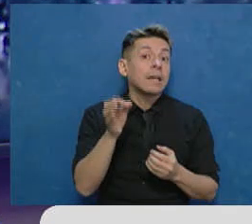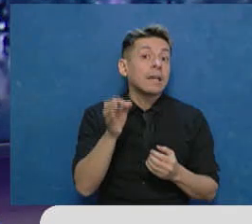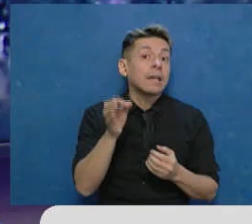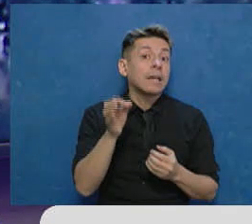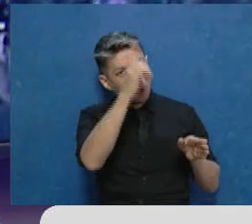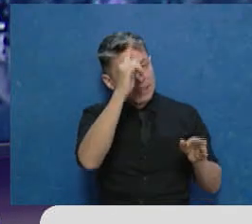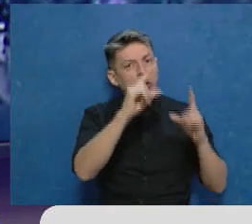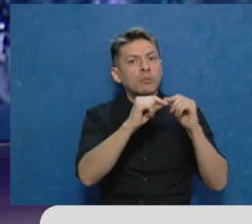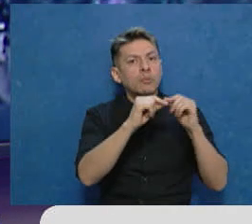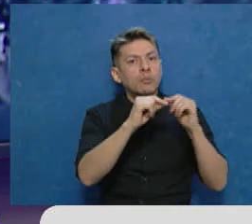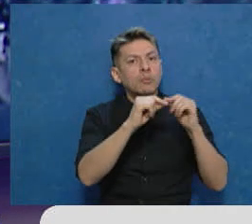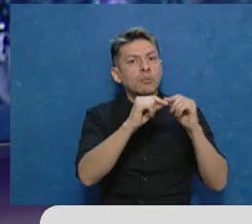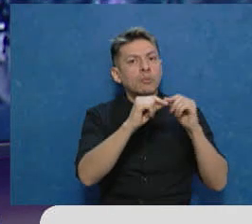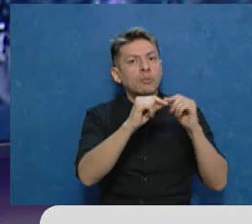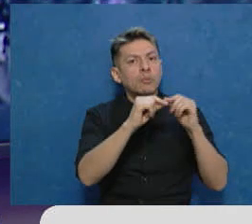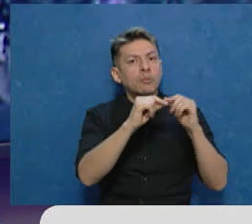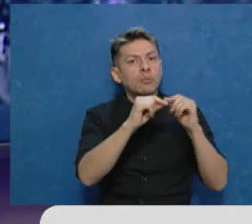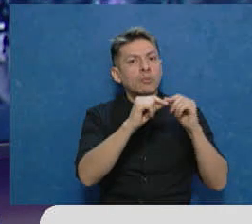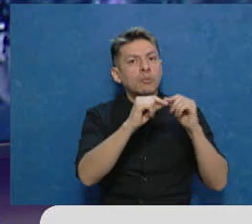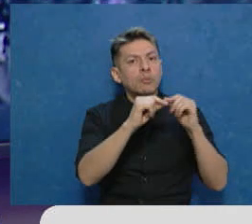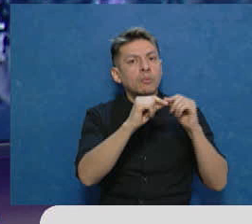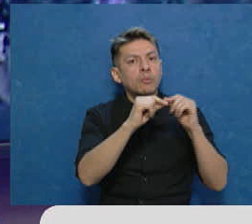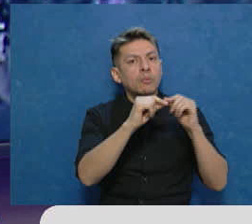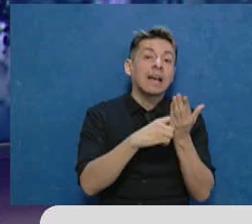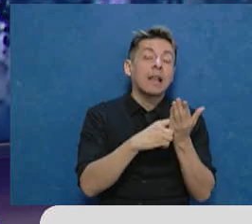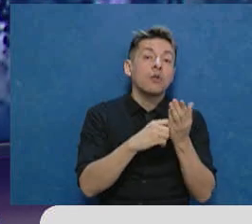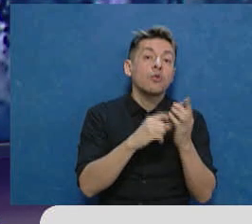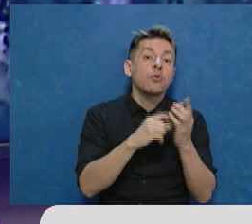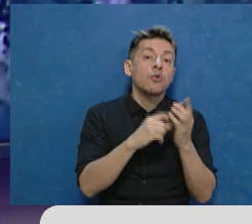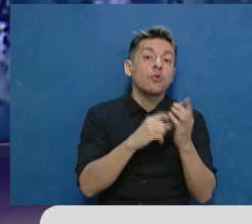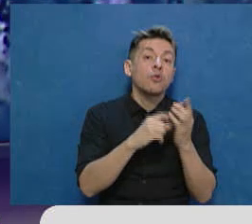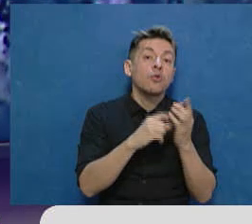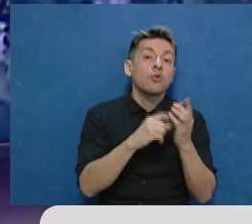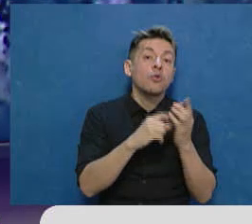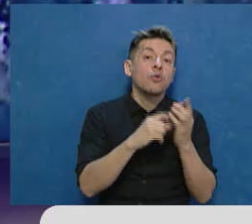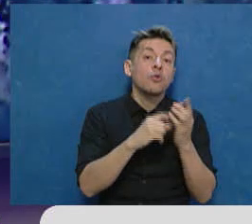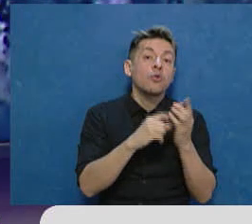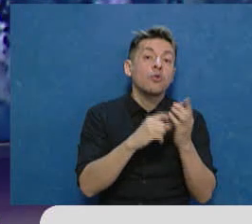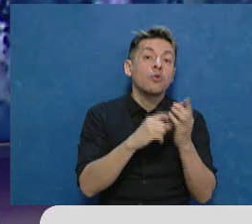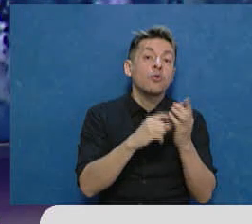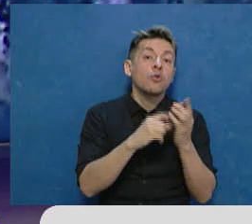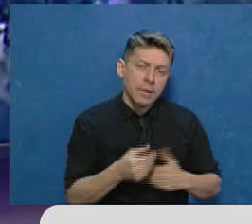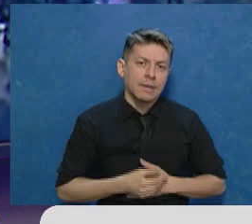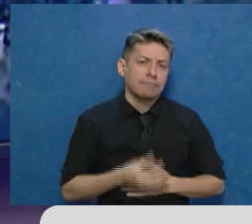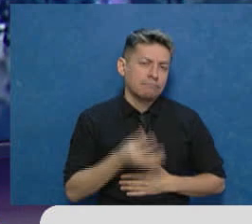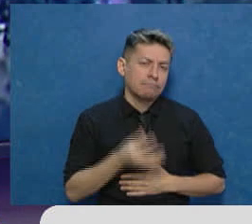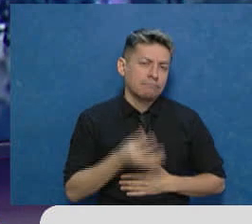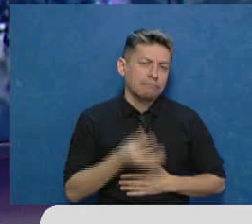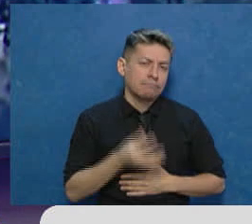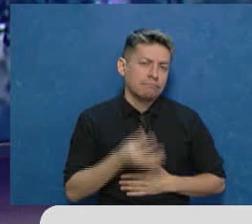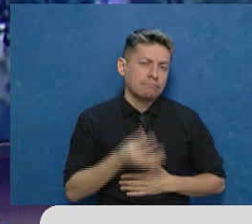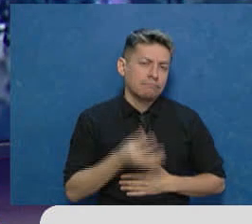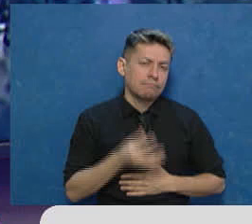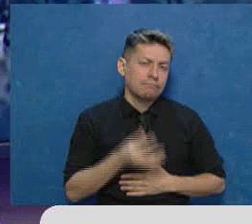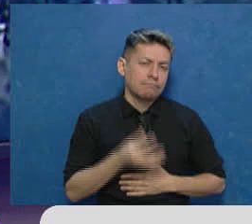décima, allí funciona la oficina fiscal 10, donde va a poder entregar su testimonio, como así también los datos que considere